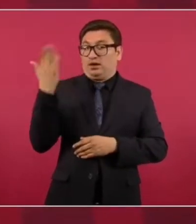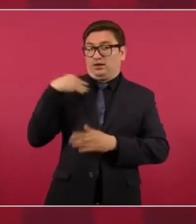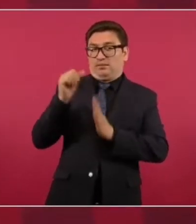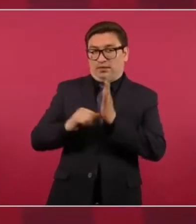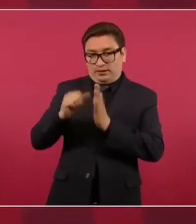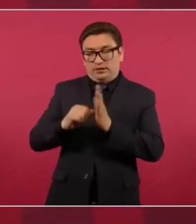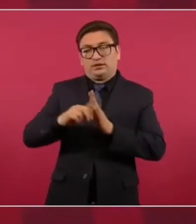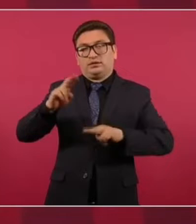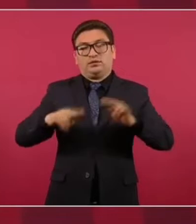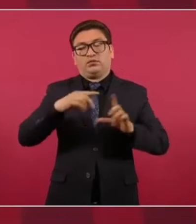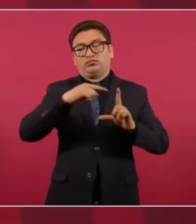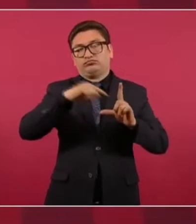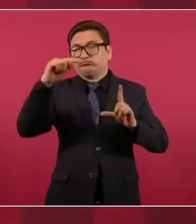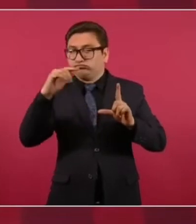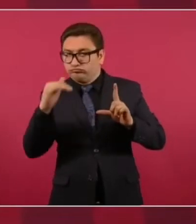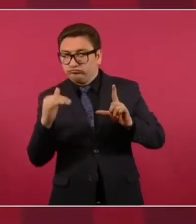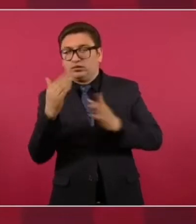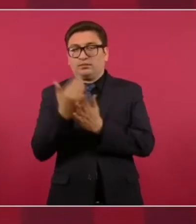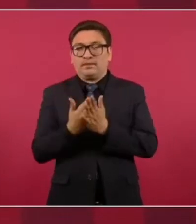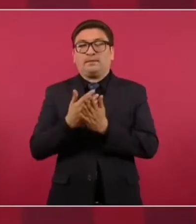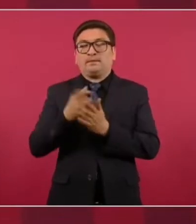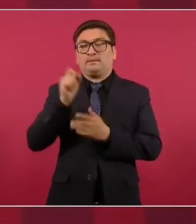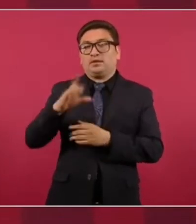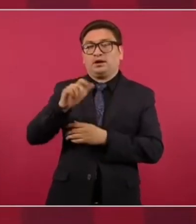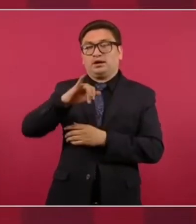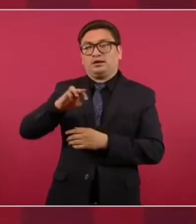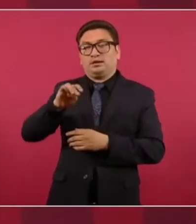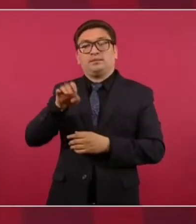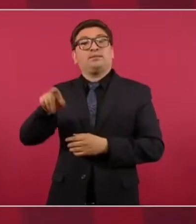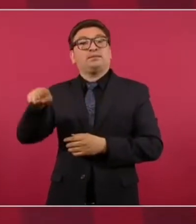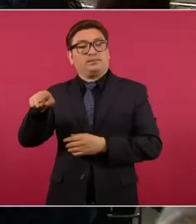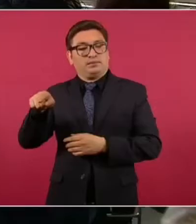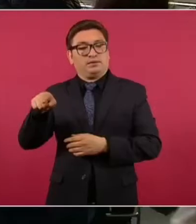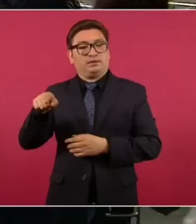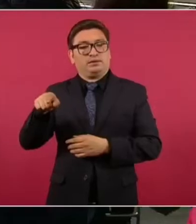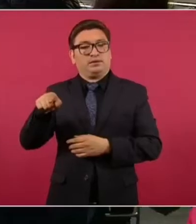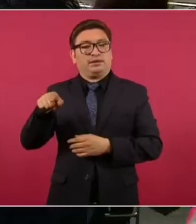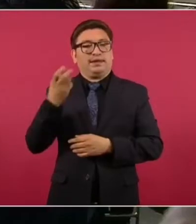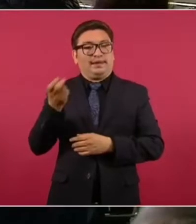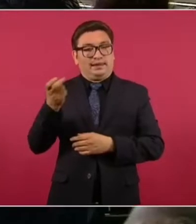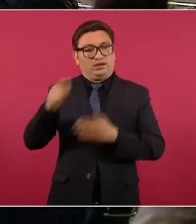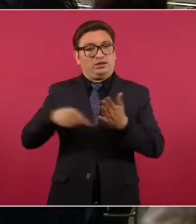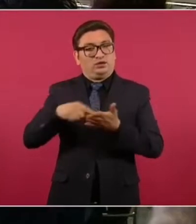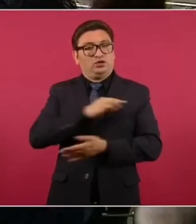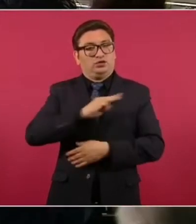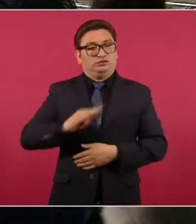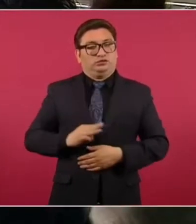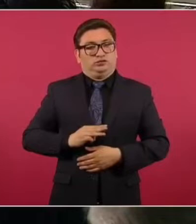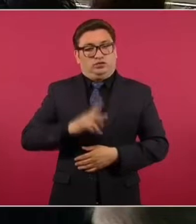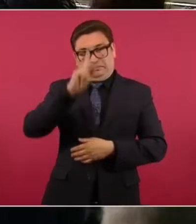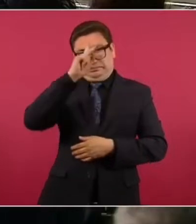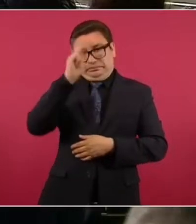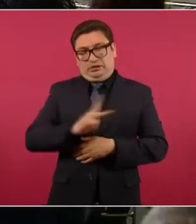habido una disminución, y sobre todo en Cajeme, que Cajeme había sido uno de los municipios con